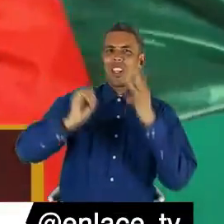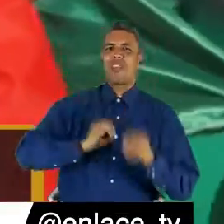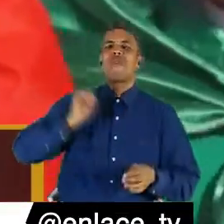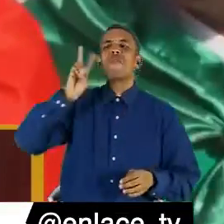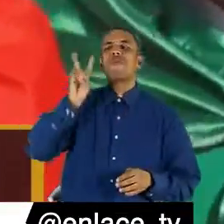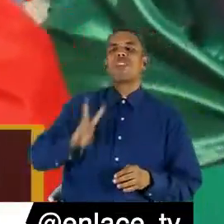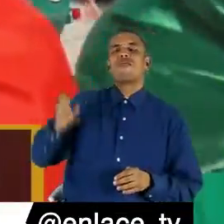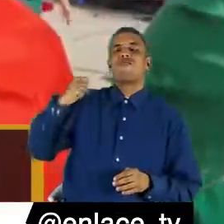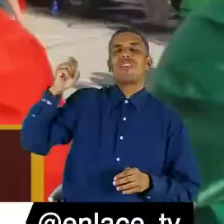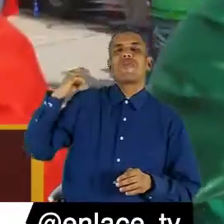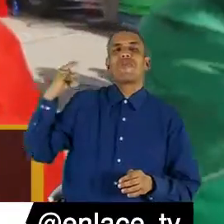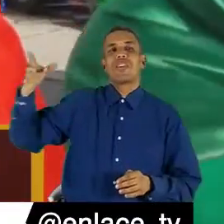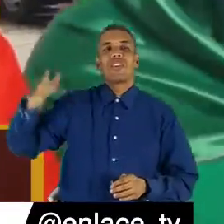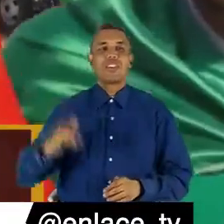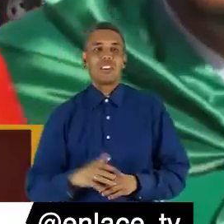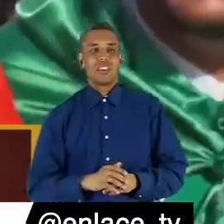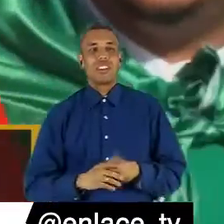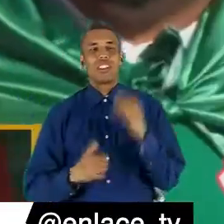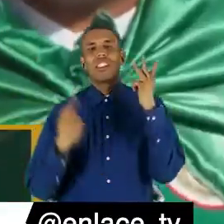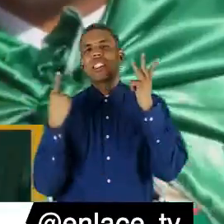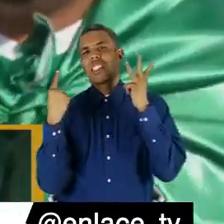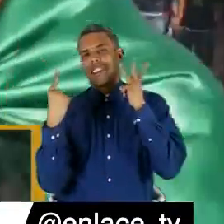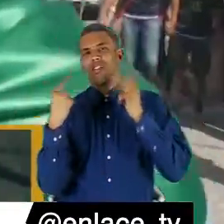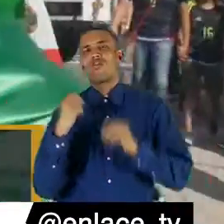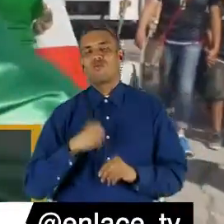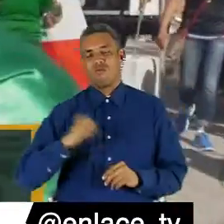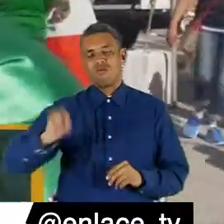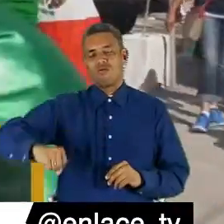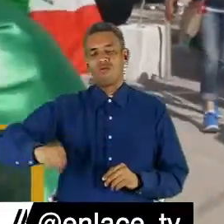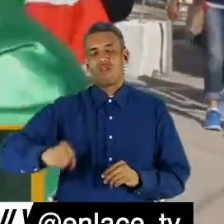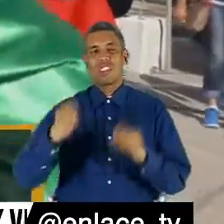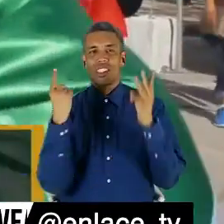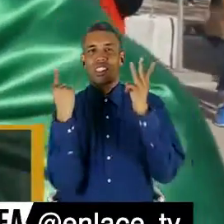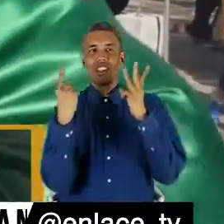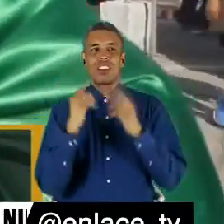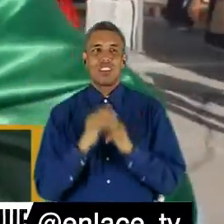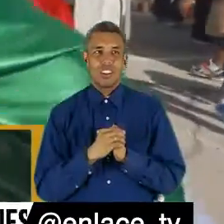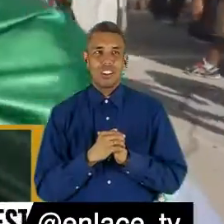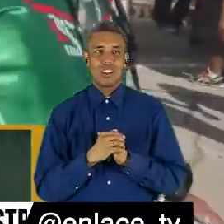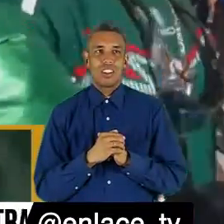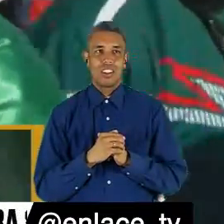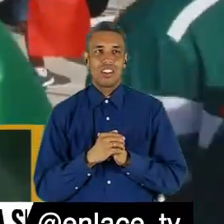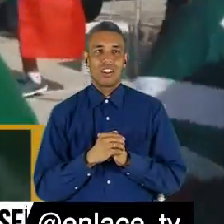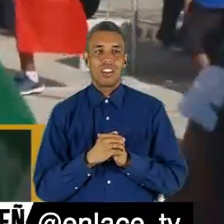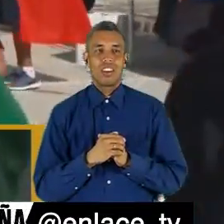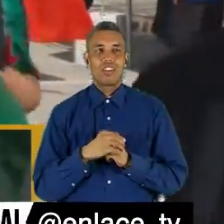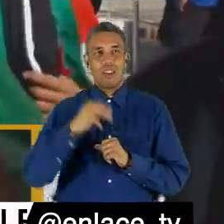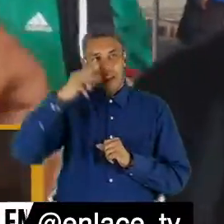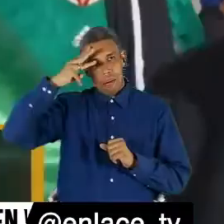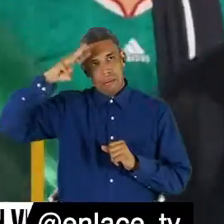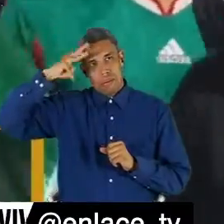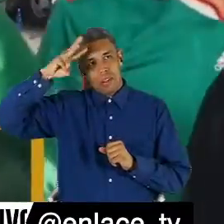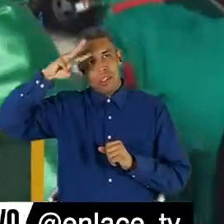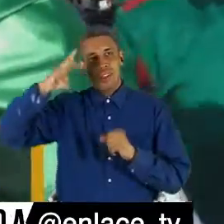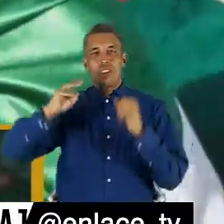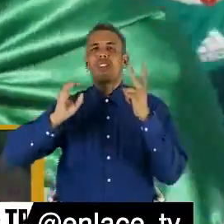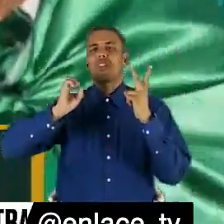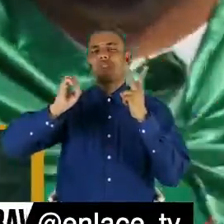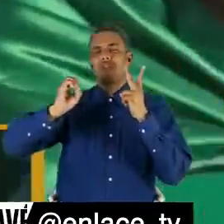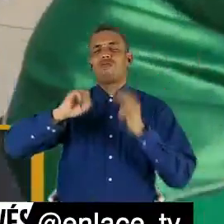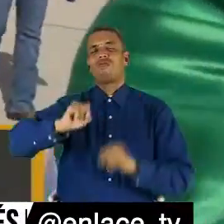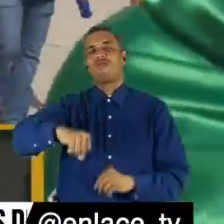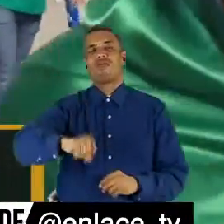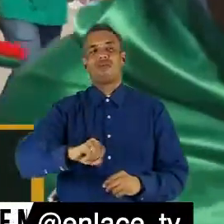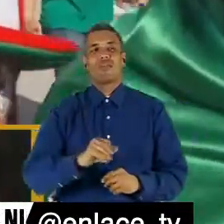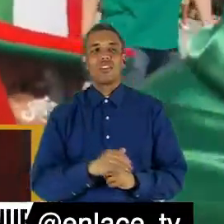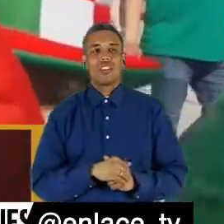¡Woo! 1-0. 3-1. 3-1 gana México. México. 2-0.